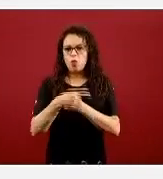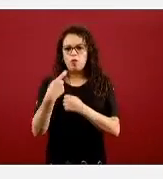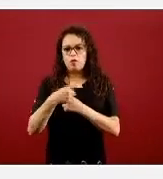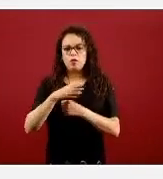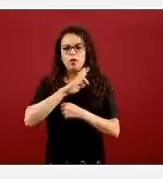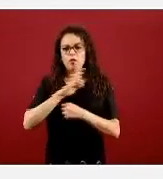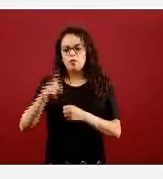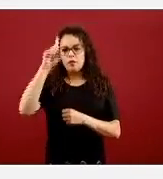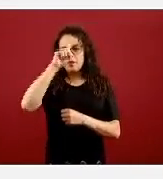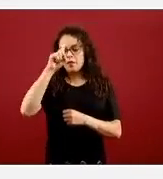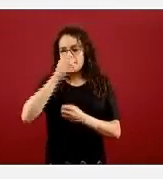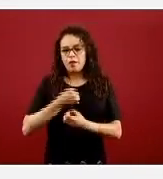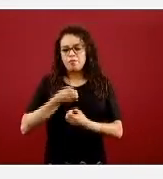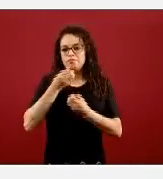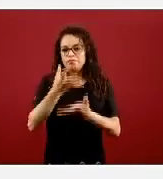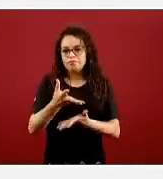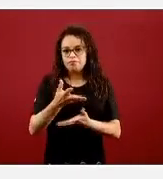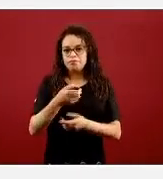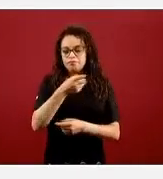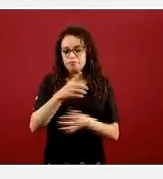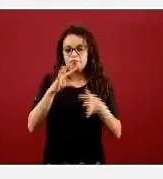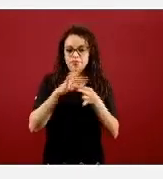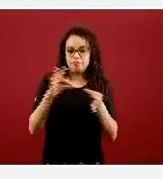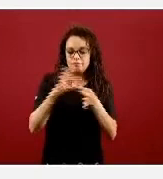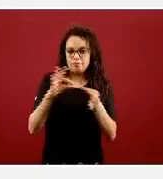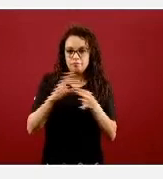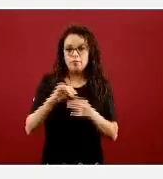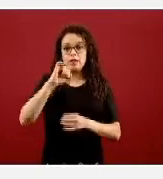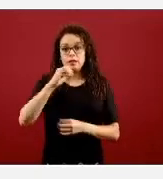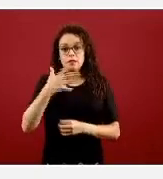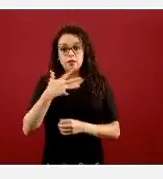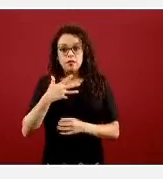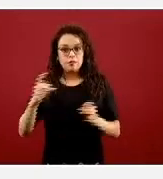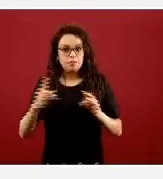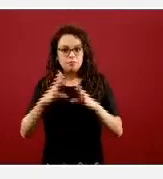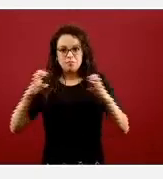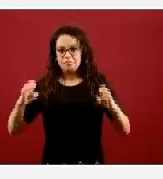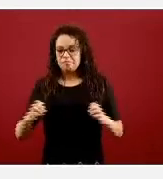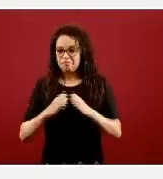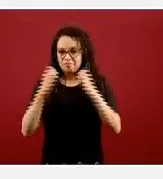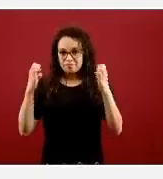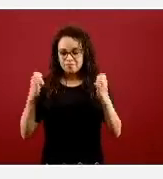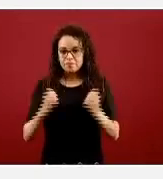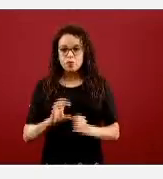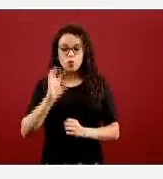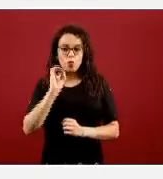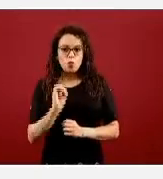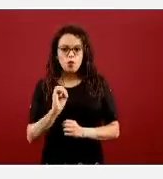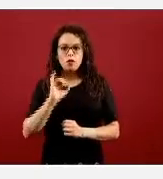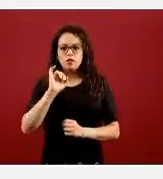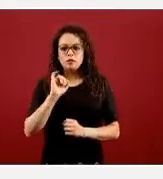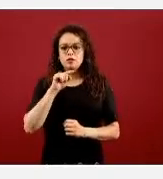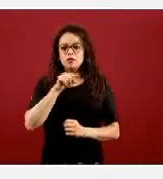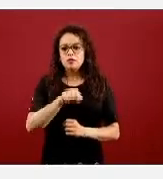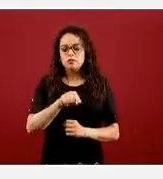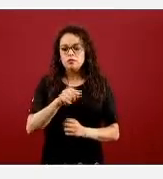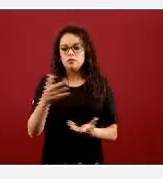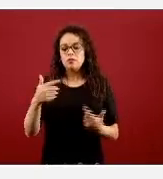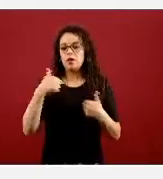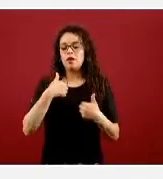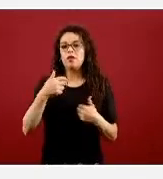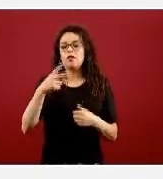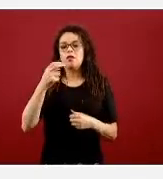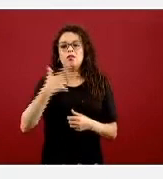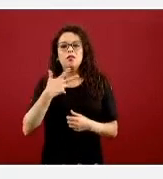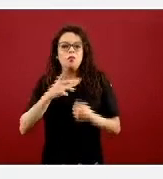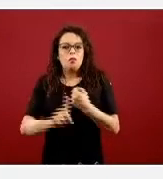saber si pueden ustedes estar en un mayor riesgo. Si tienen, por ejemplo, si tocan y dicen yo tengo dificultad